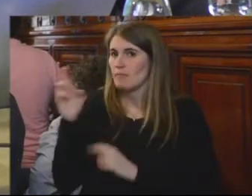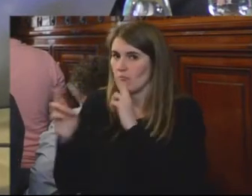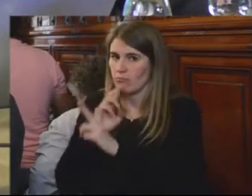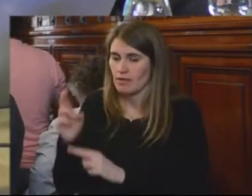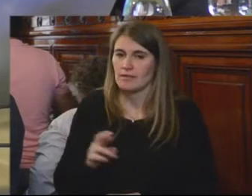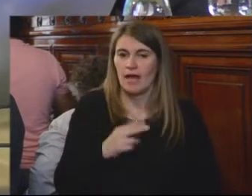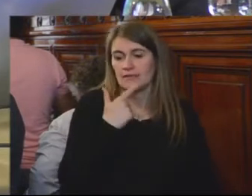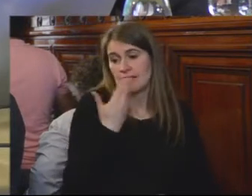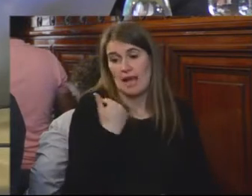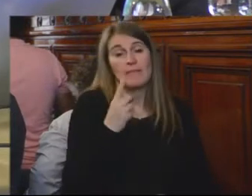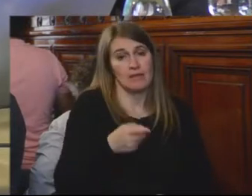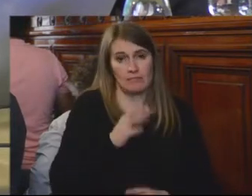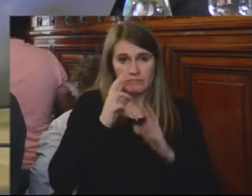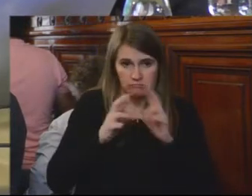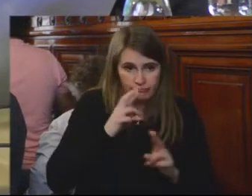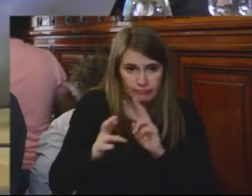septiembre de 2017